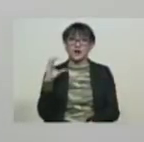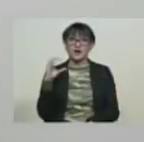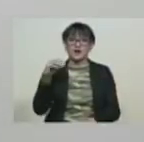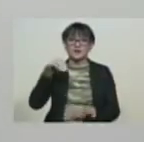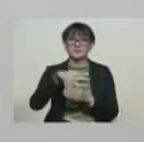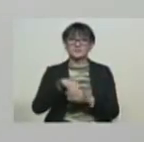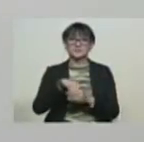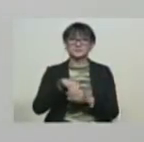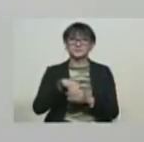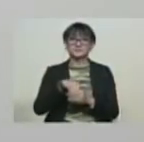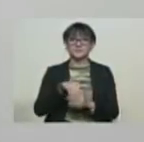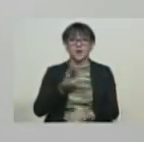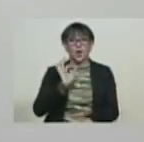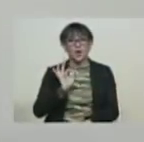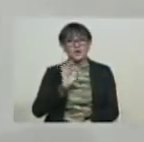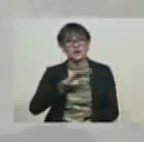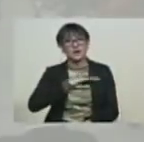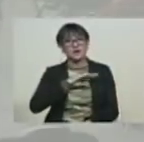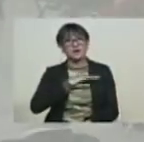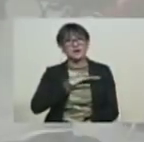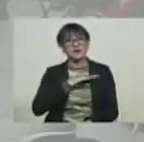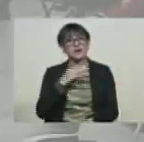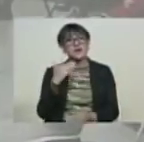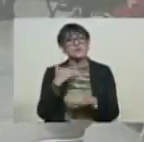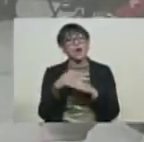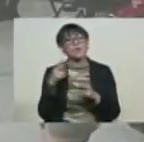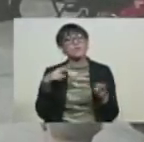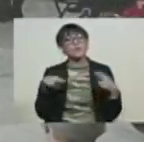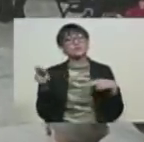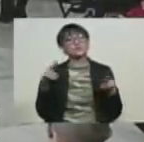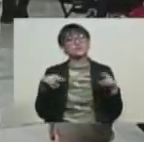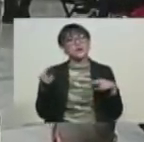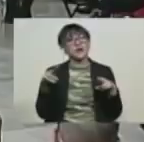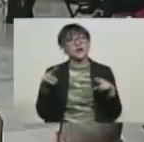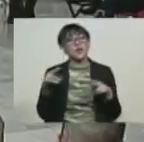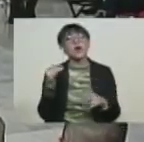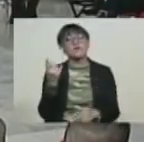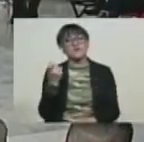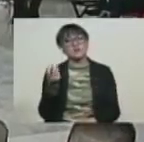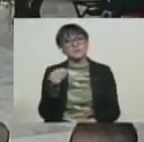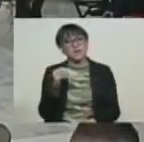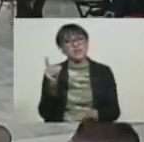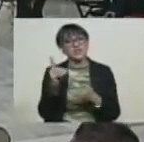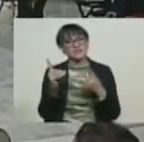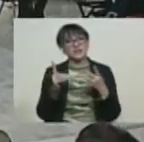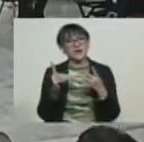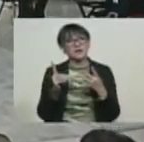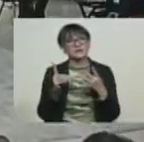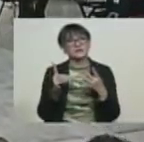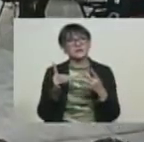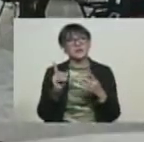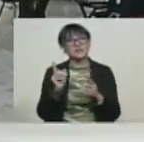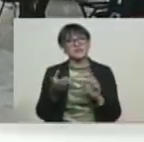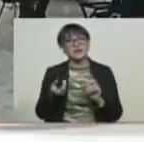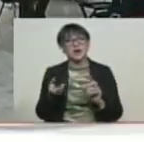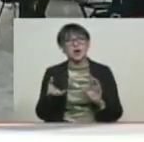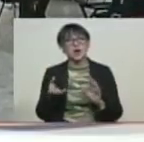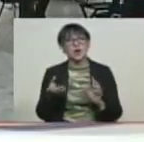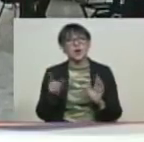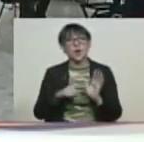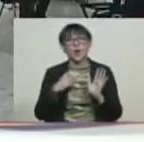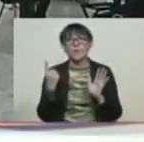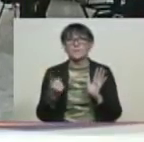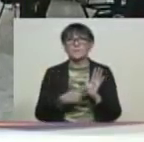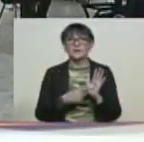región original, que sea como un museo. Todavía hay detalles que hay que completar.